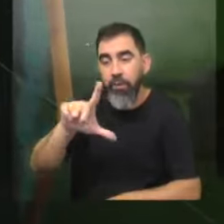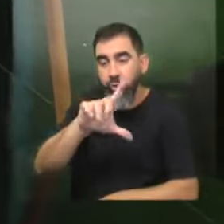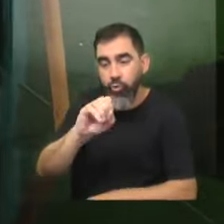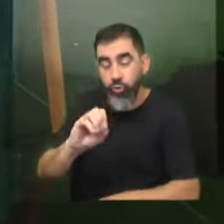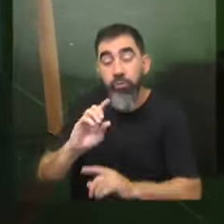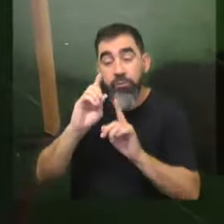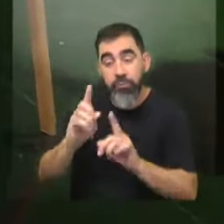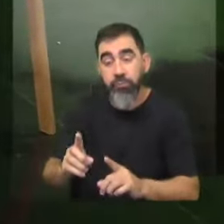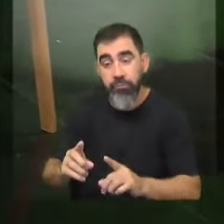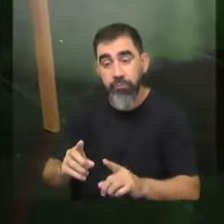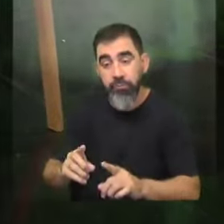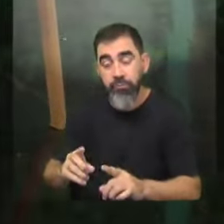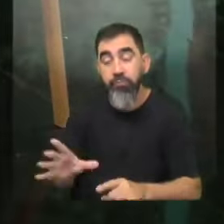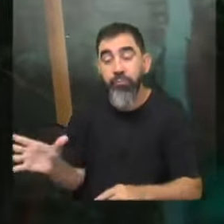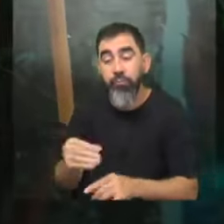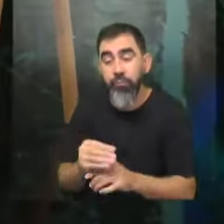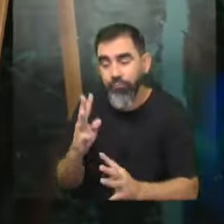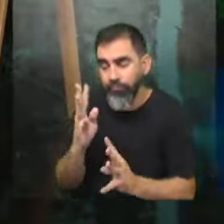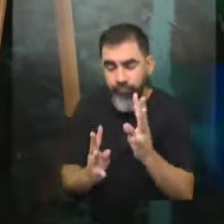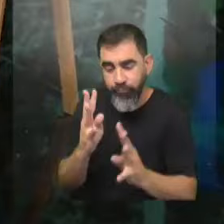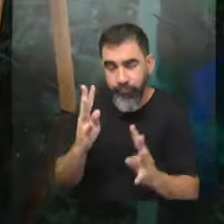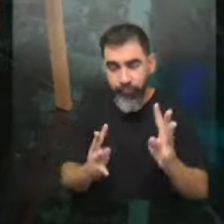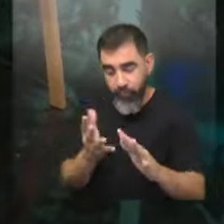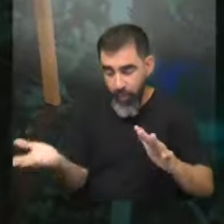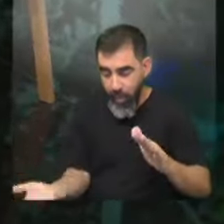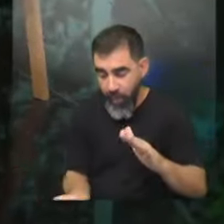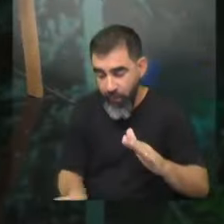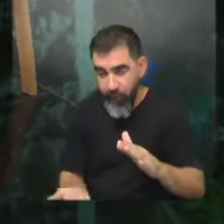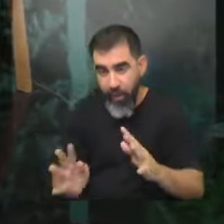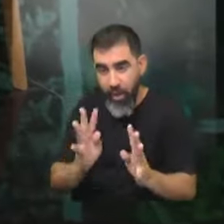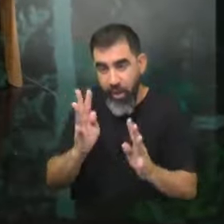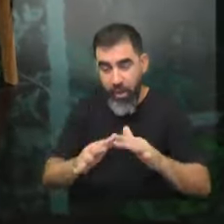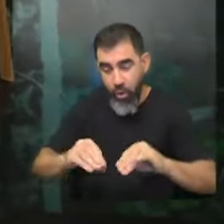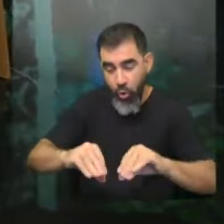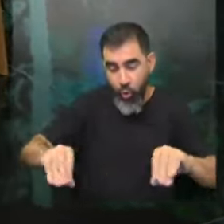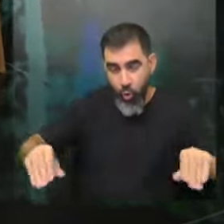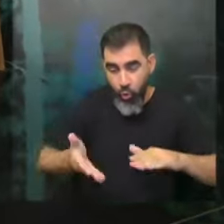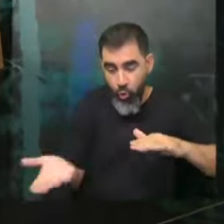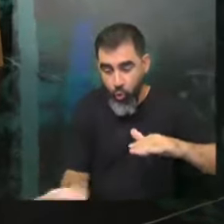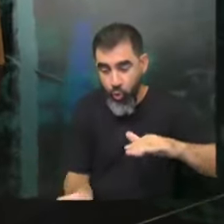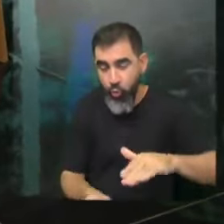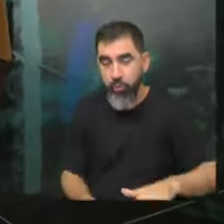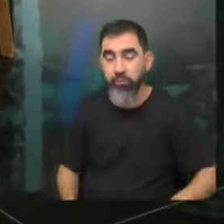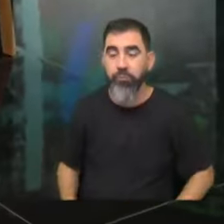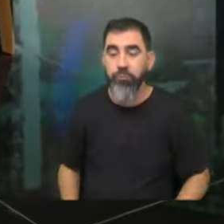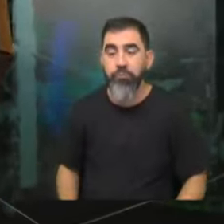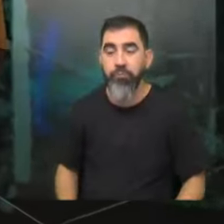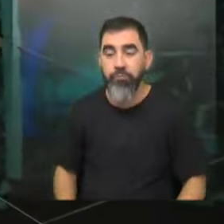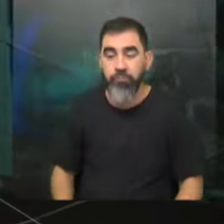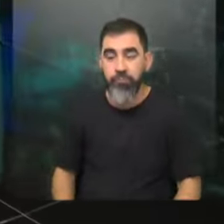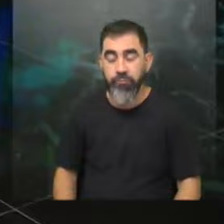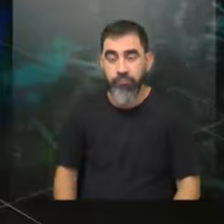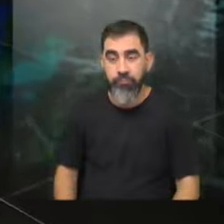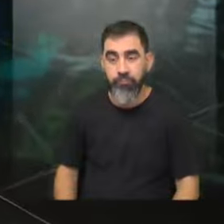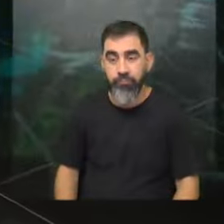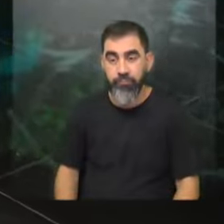vez encontró toda la parte vegetal debajo, o sea, en la tierra, donde estaban las plantitas que él hace